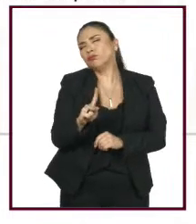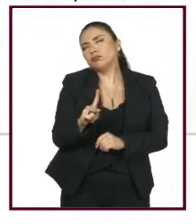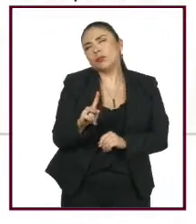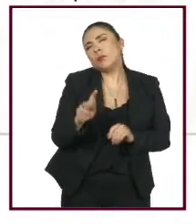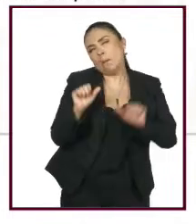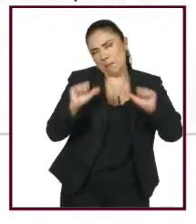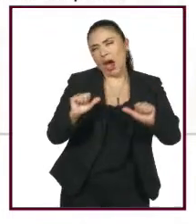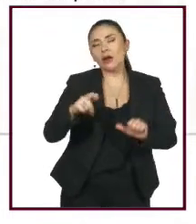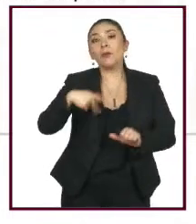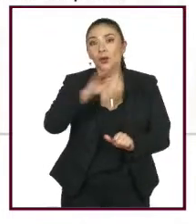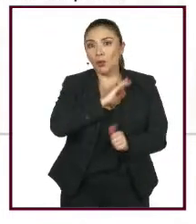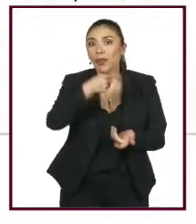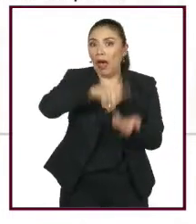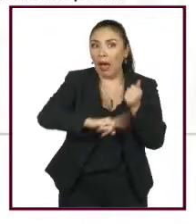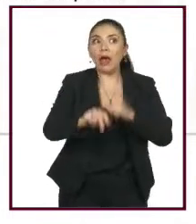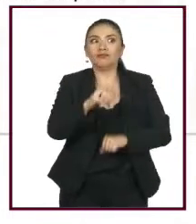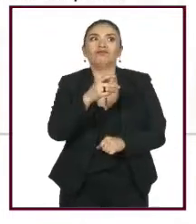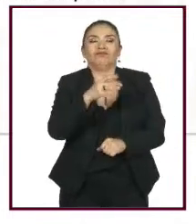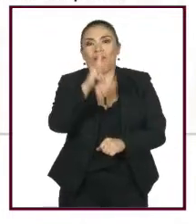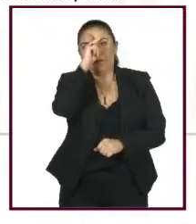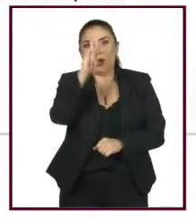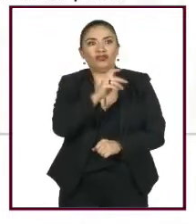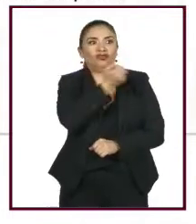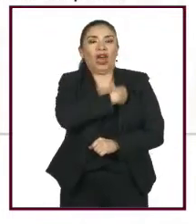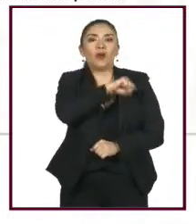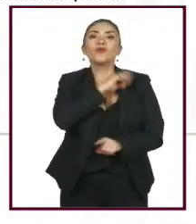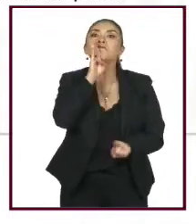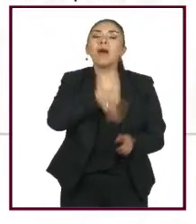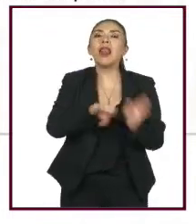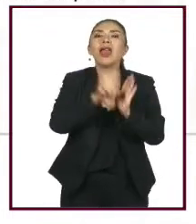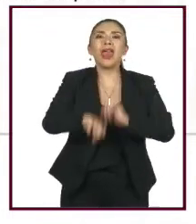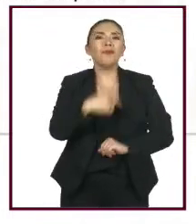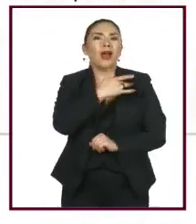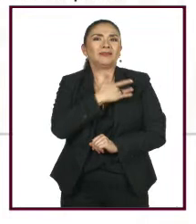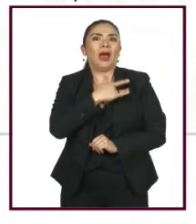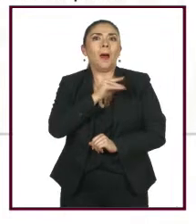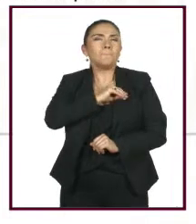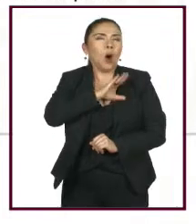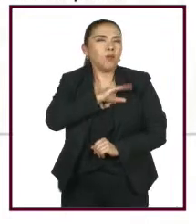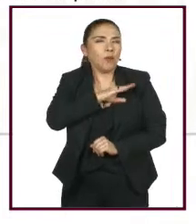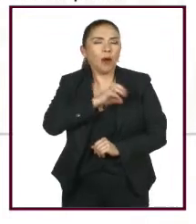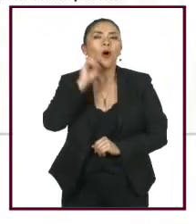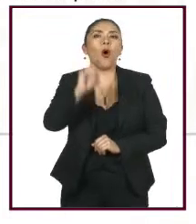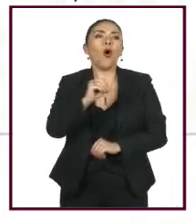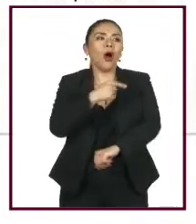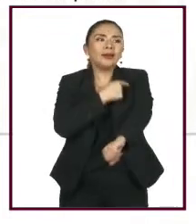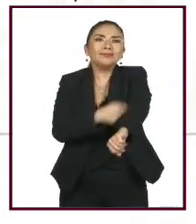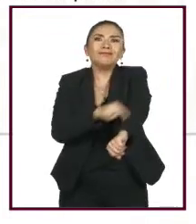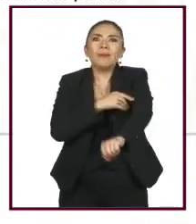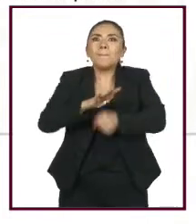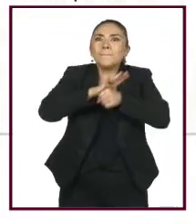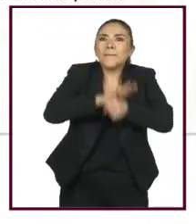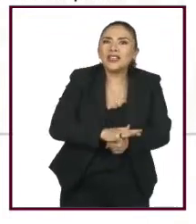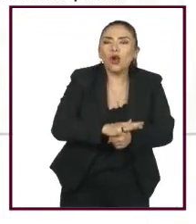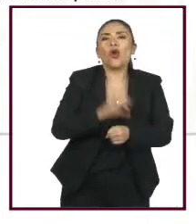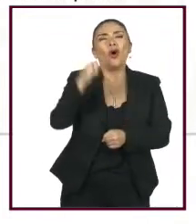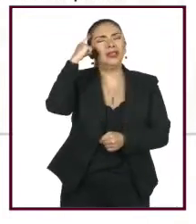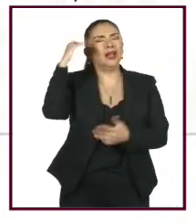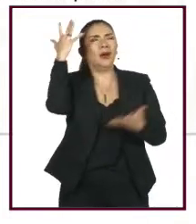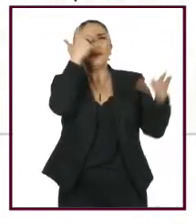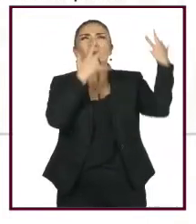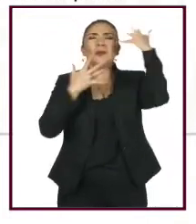una afectación en la salud, como taquicardias, hipertensión arterial, como les mencionaba, las alteraciones mentales desde